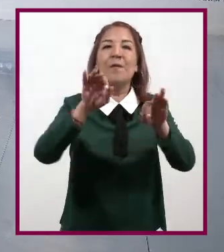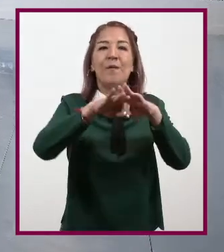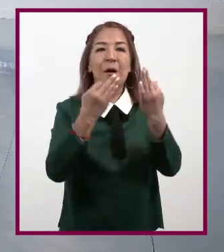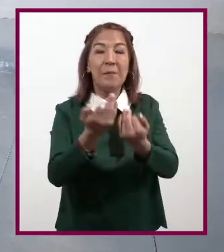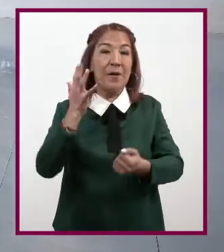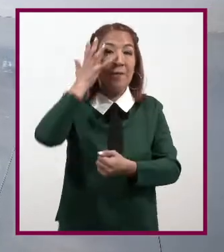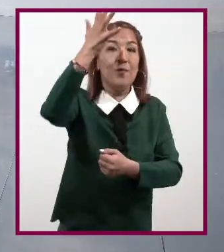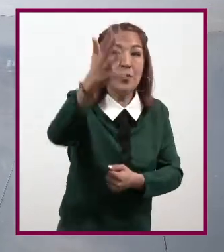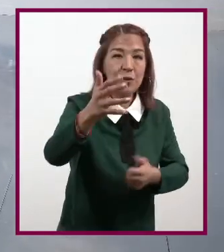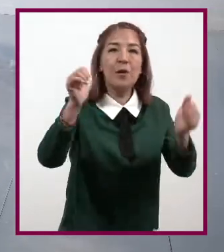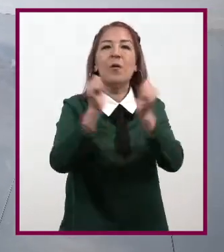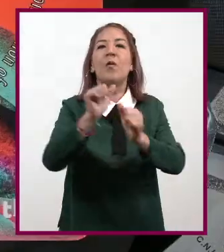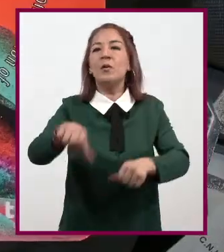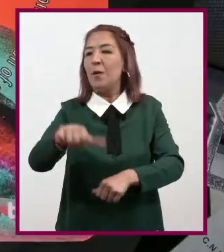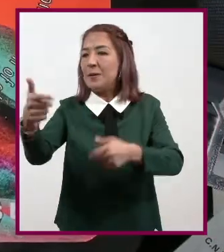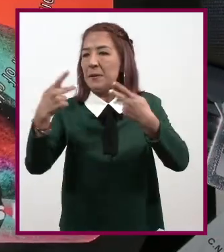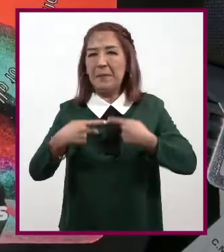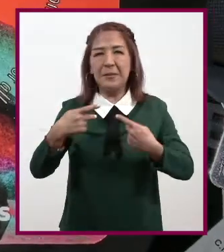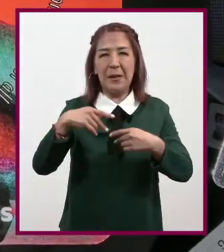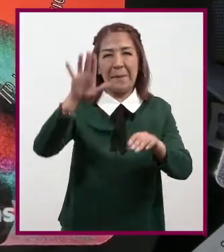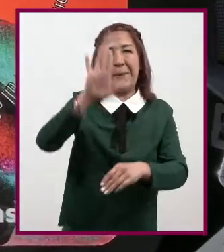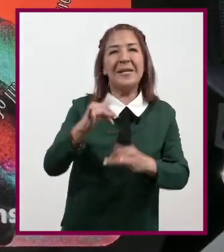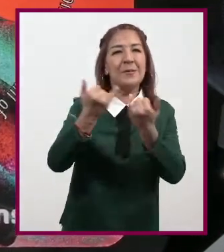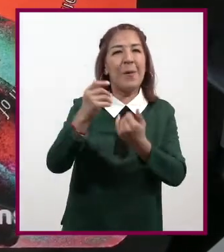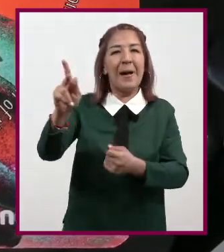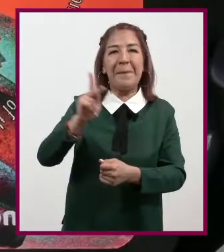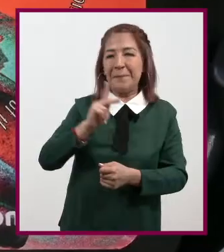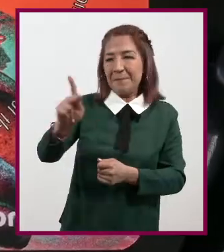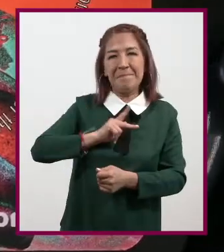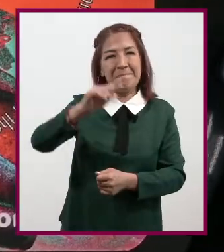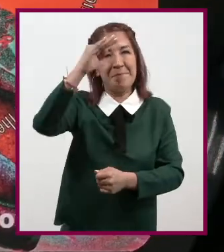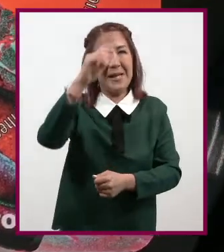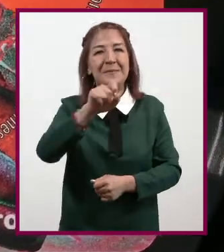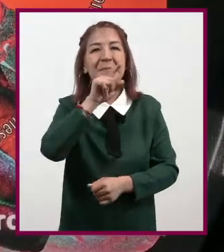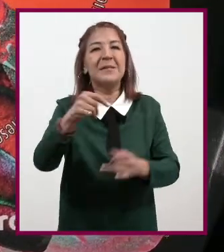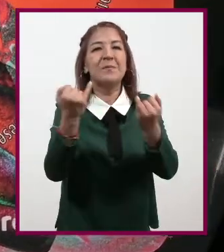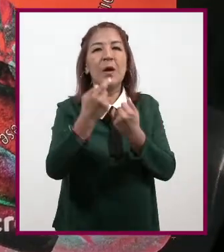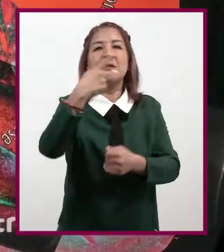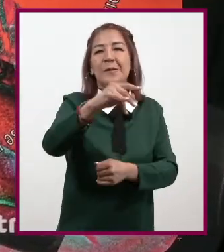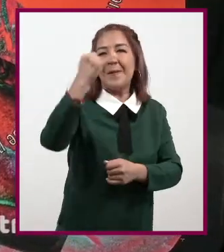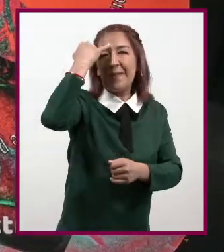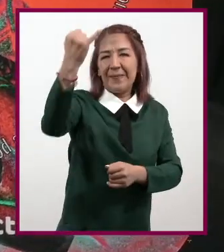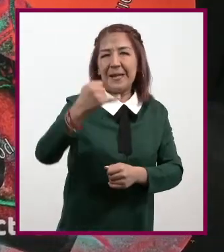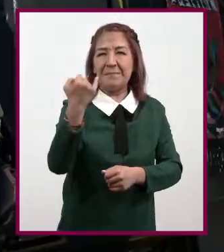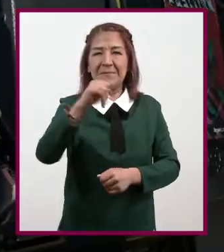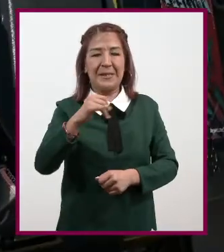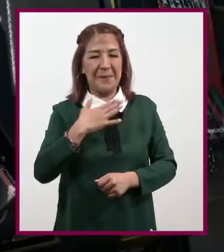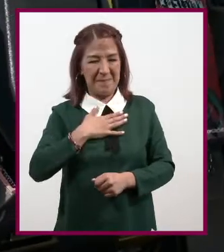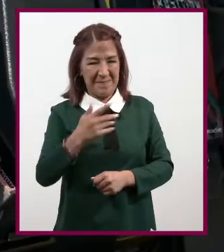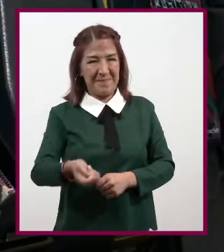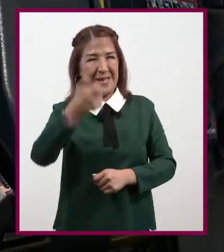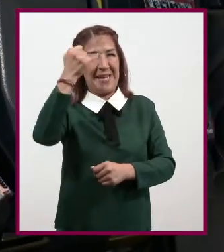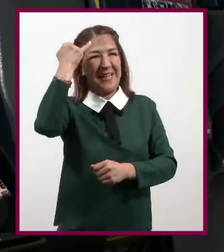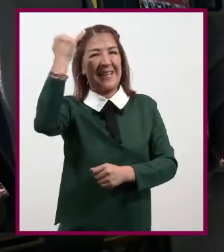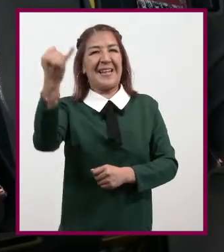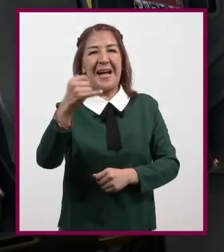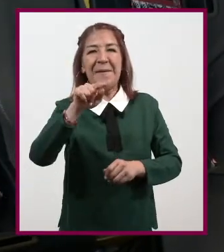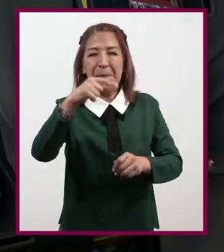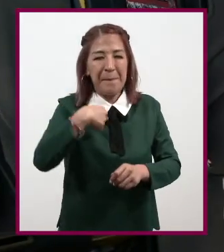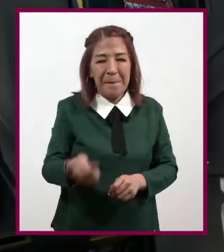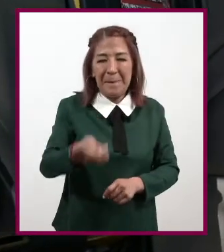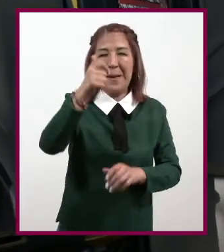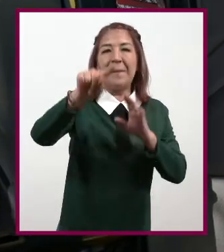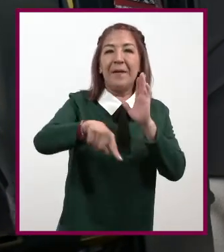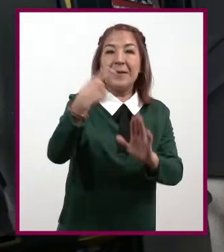otras personas que pensaron cosas similares a ti, e inclusive, por ejemplo, ideas que de repente uno cree tener por primera vez. Yo creo que más bien